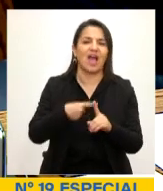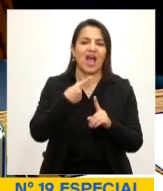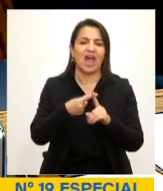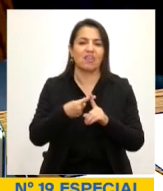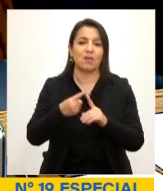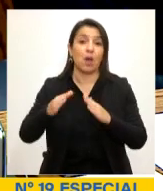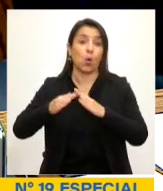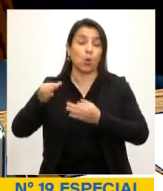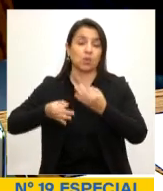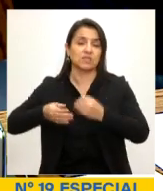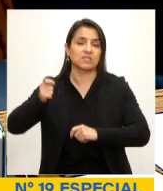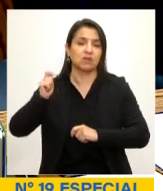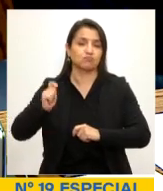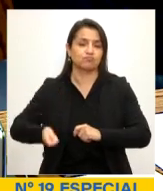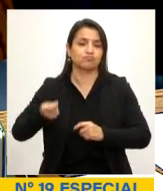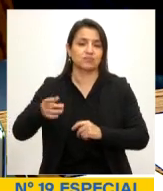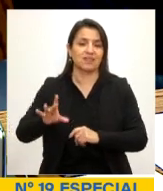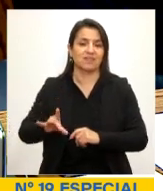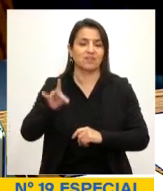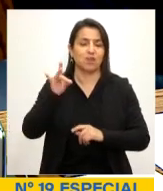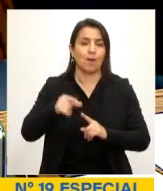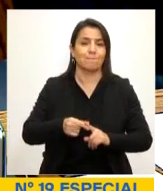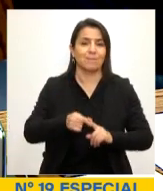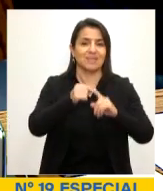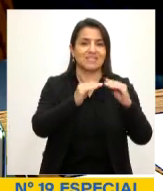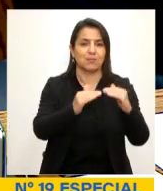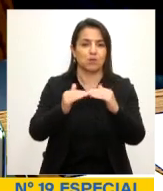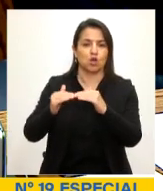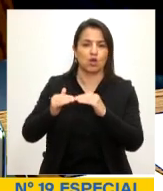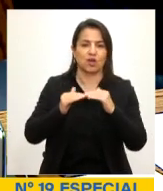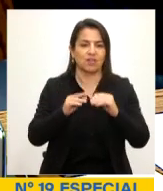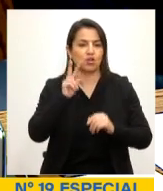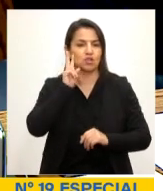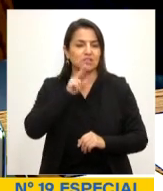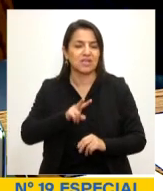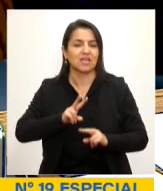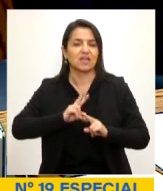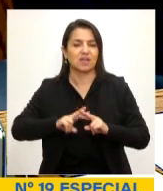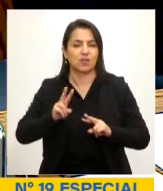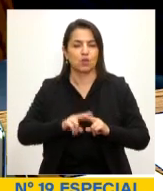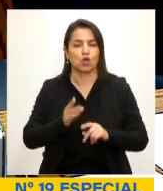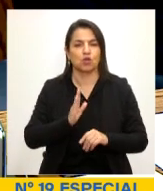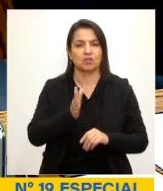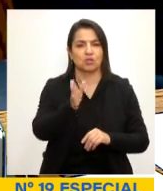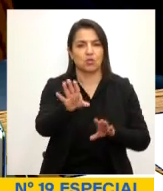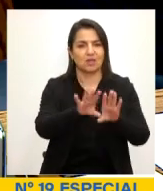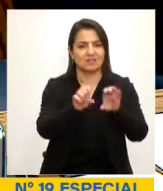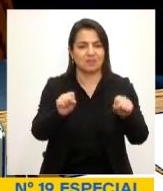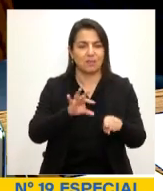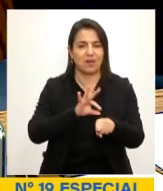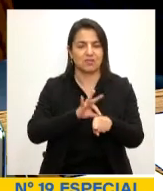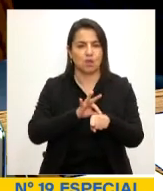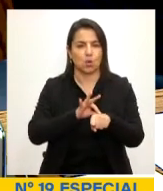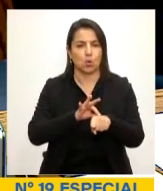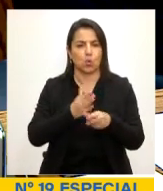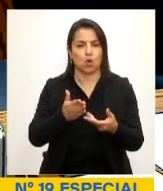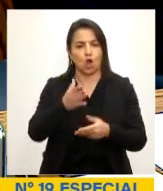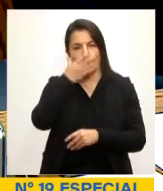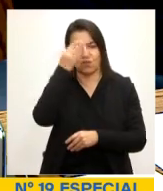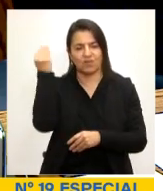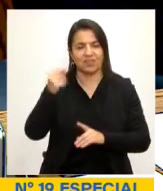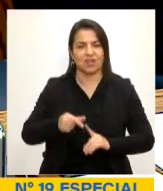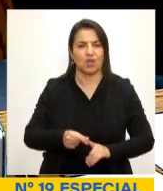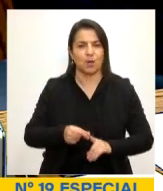recientes que decidieron conforme al principio de equidad pero sin reparar en la del sistema de salud en su conjunto y que olvidaron los